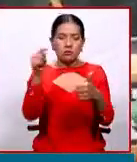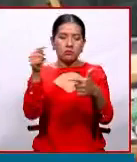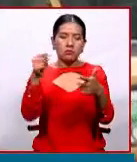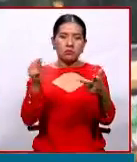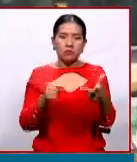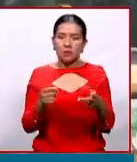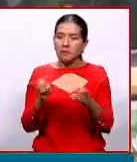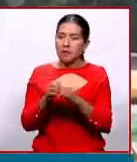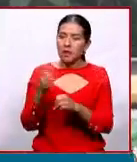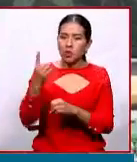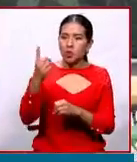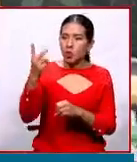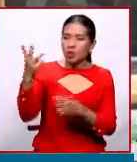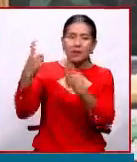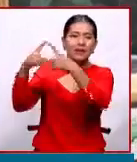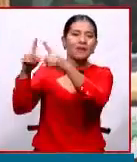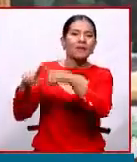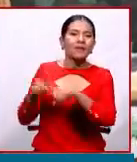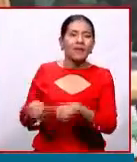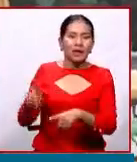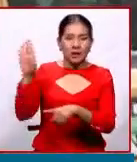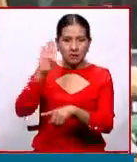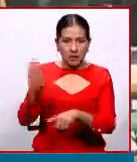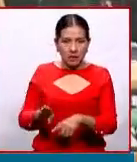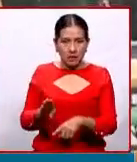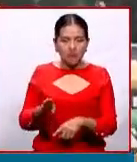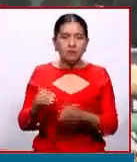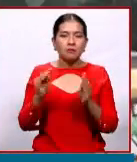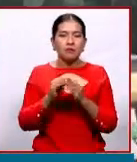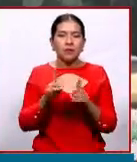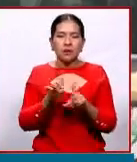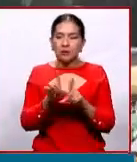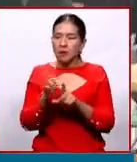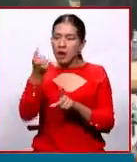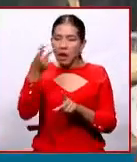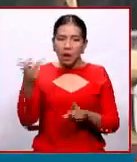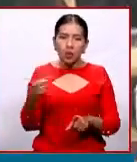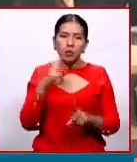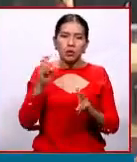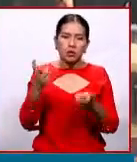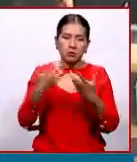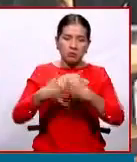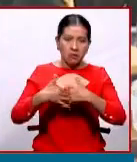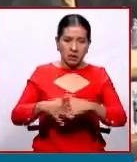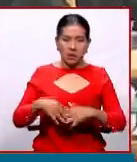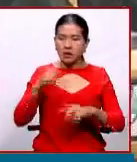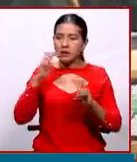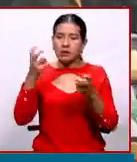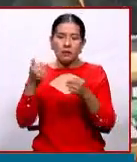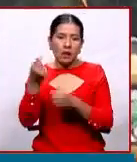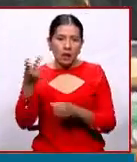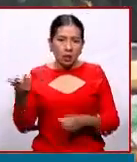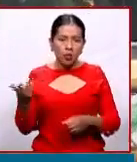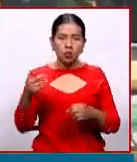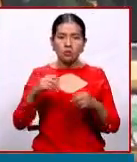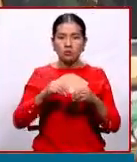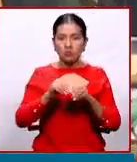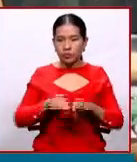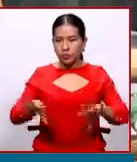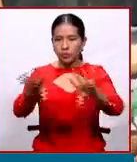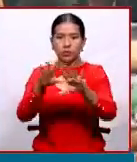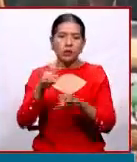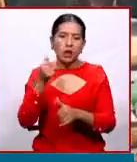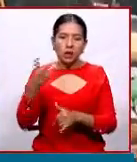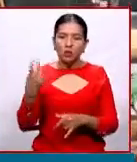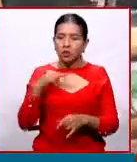varios contratos en Brasil con clientes intermedios y finales, distribuidoras, termoeléctricas, que seguramente esos contratos